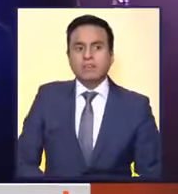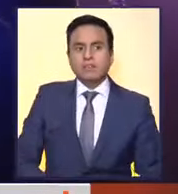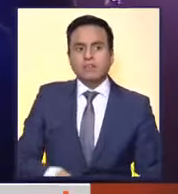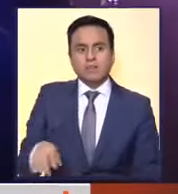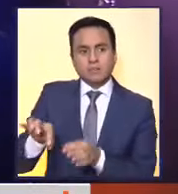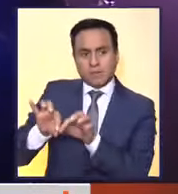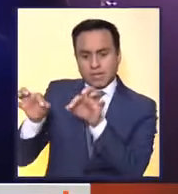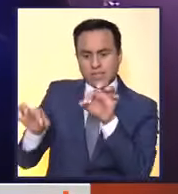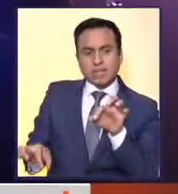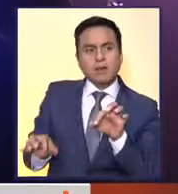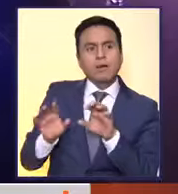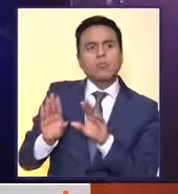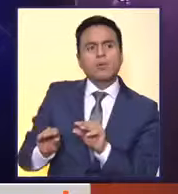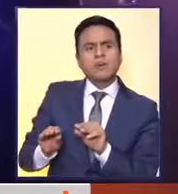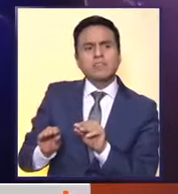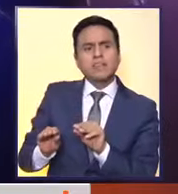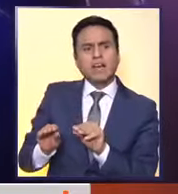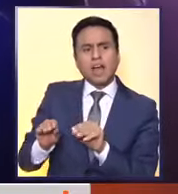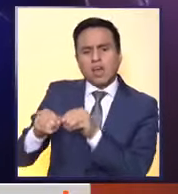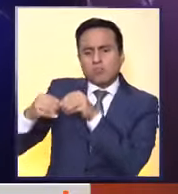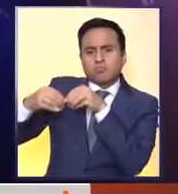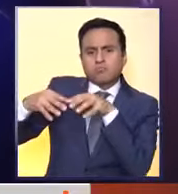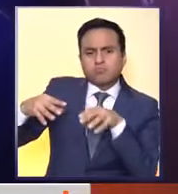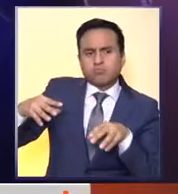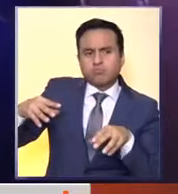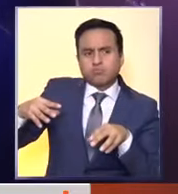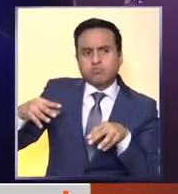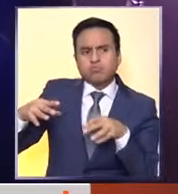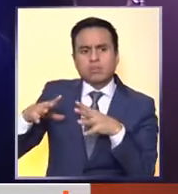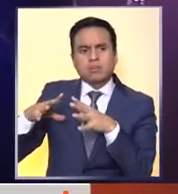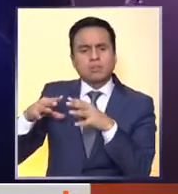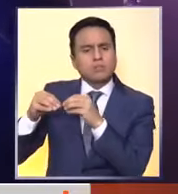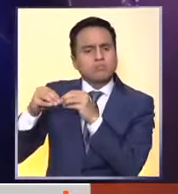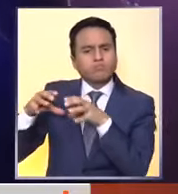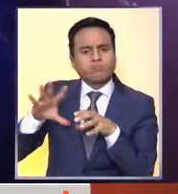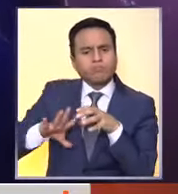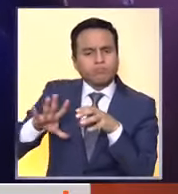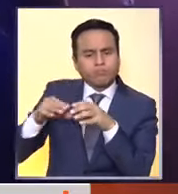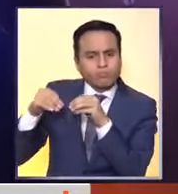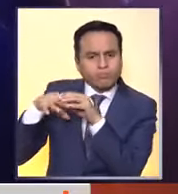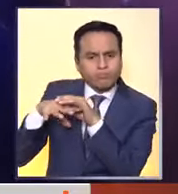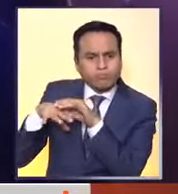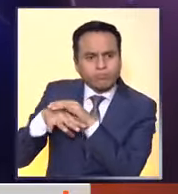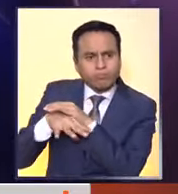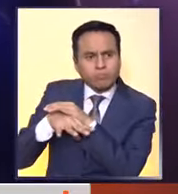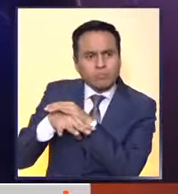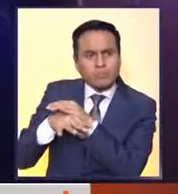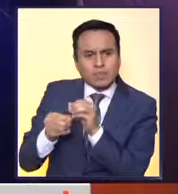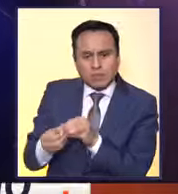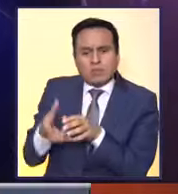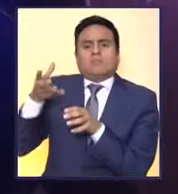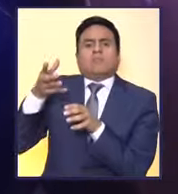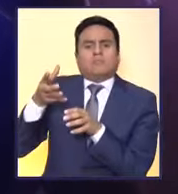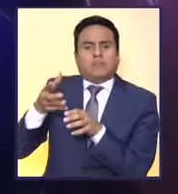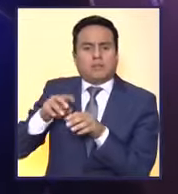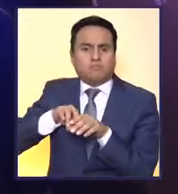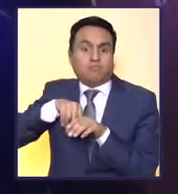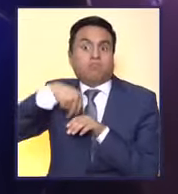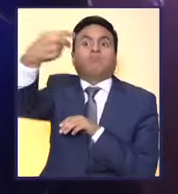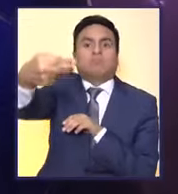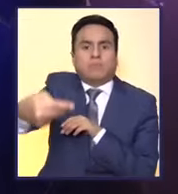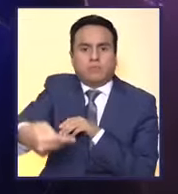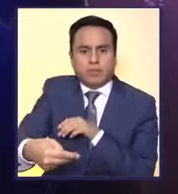puesta ahí y me devolvió el aire del compresor del acumulador y me subió el libraje.